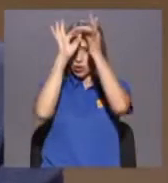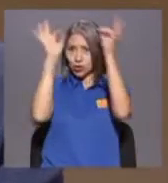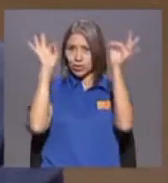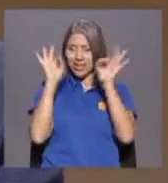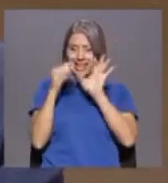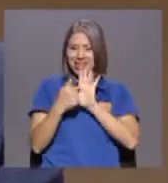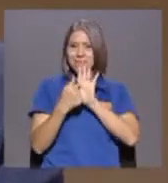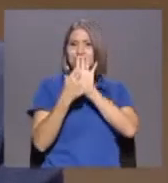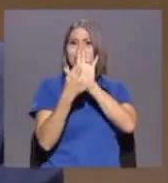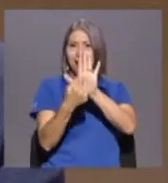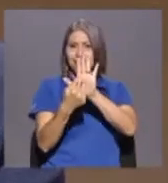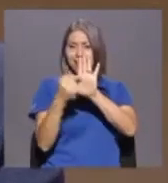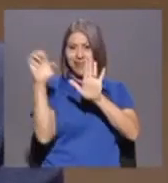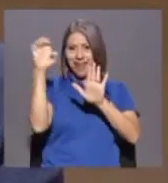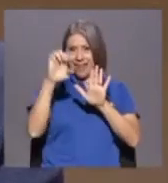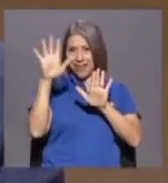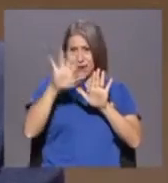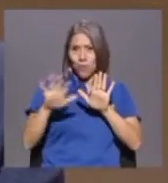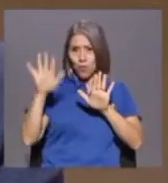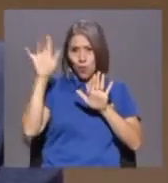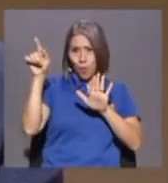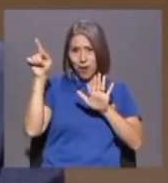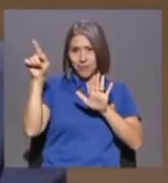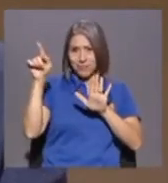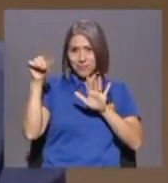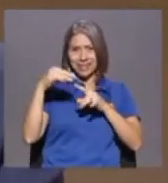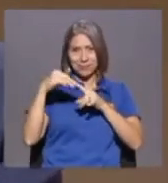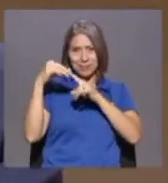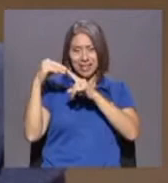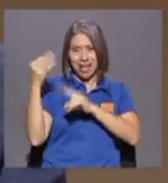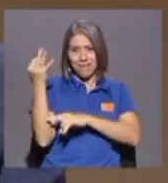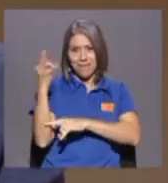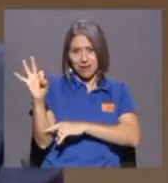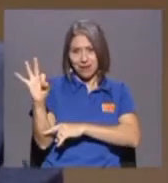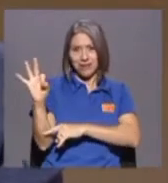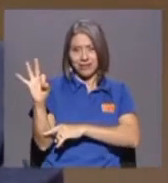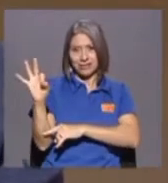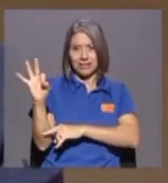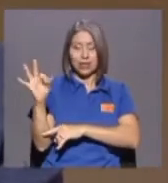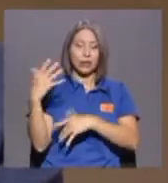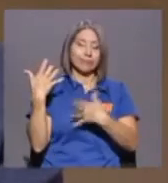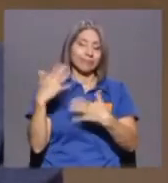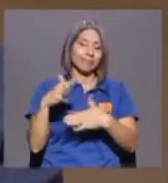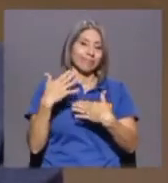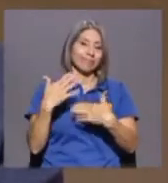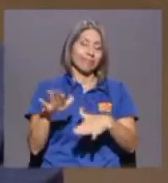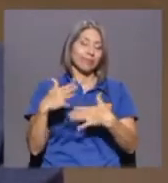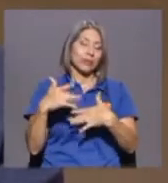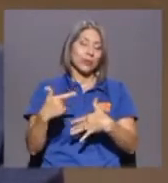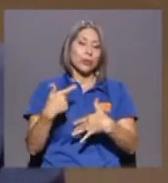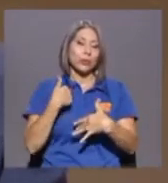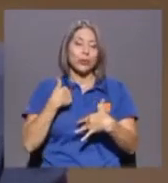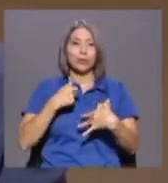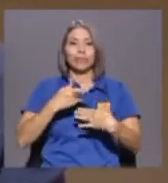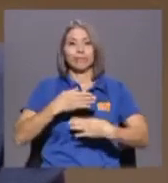Europa y en Francia en particular es algo de lo más gratificante que uno puede